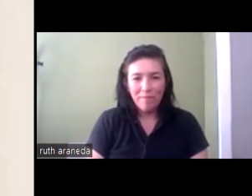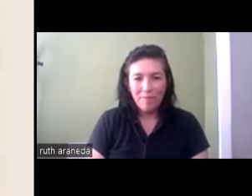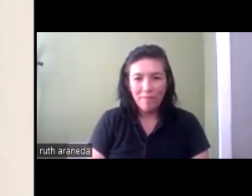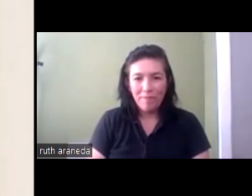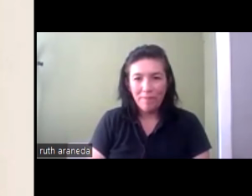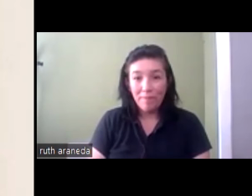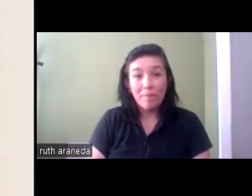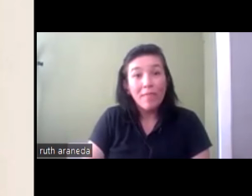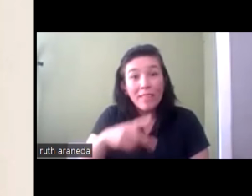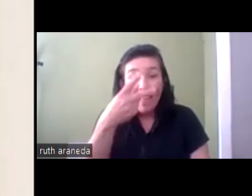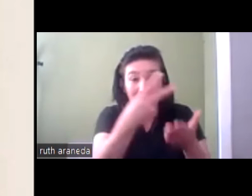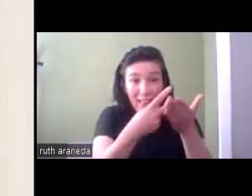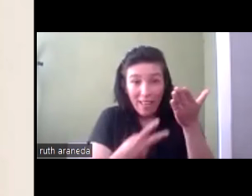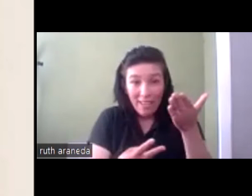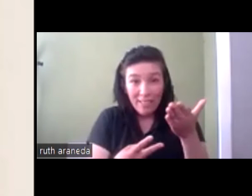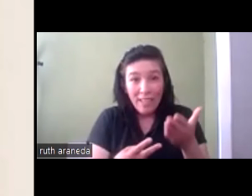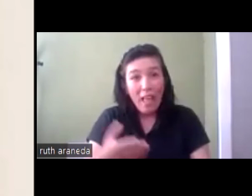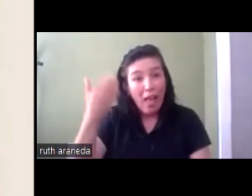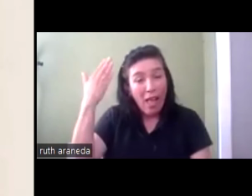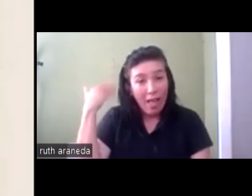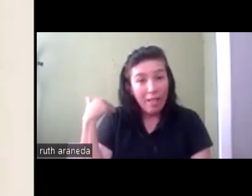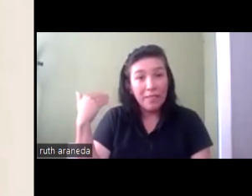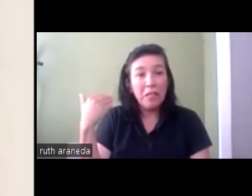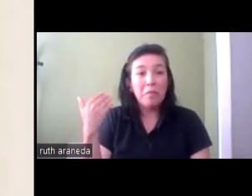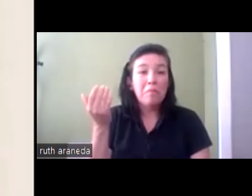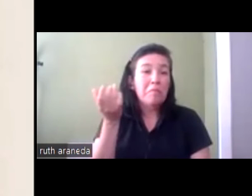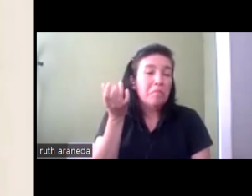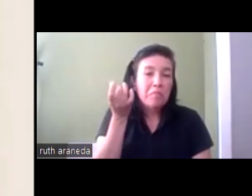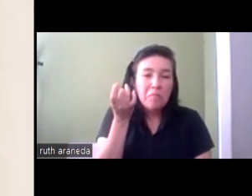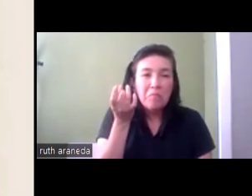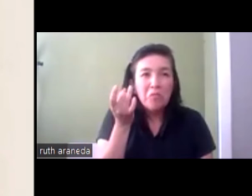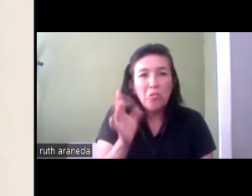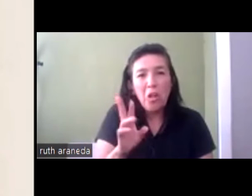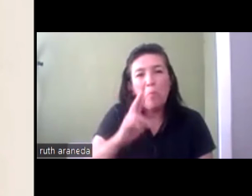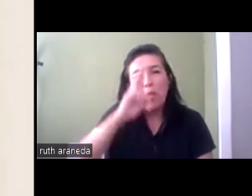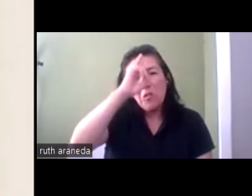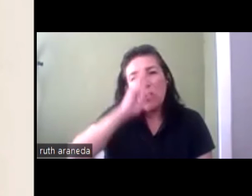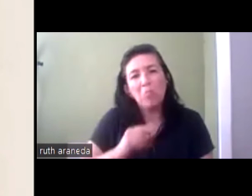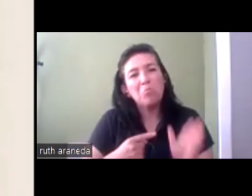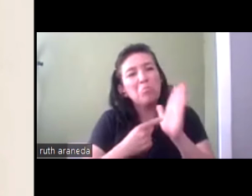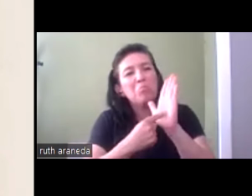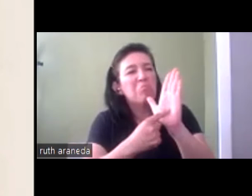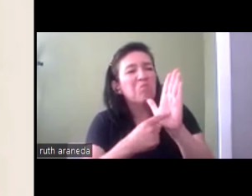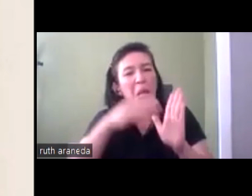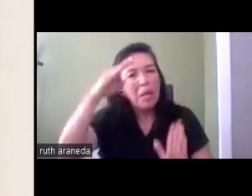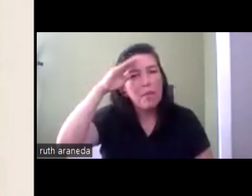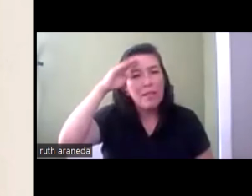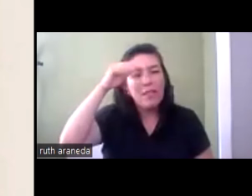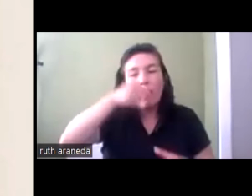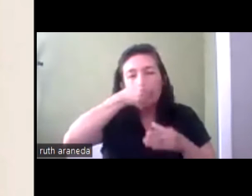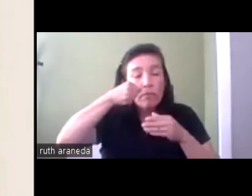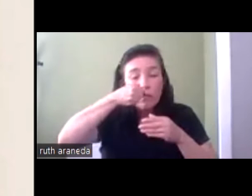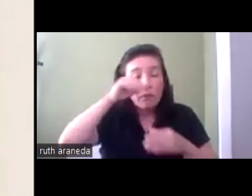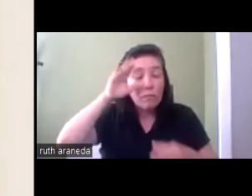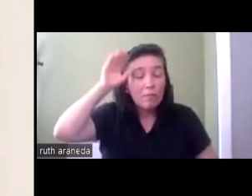Y este arte, si bien antes jugaba un rol más como de representar una experiencia ritual, ahora juega